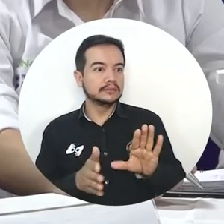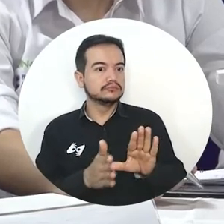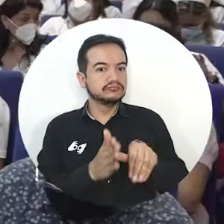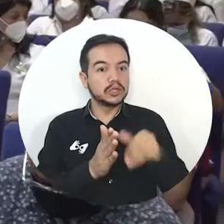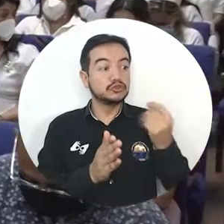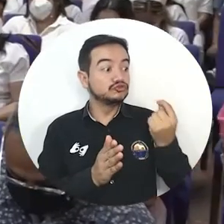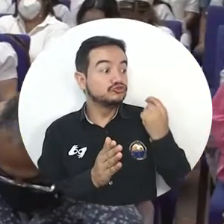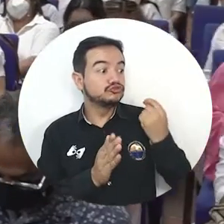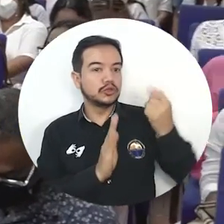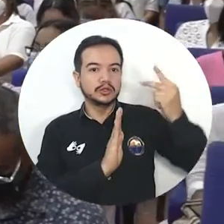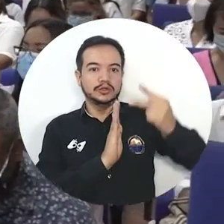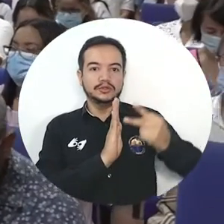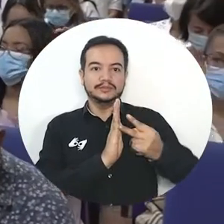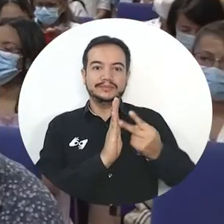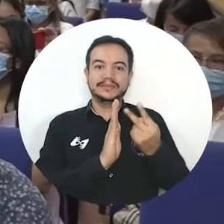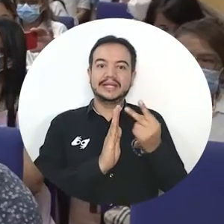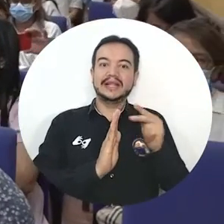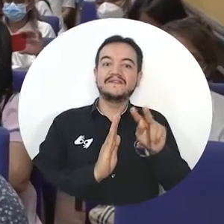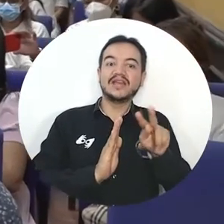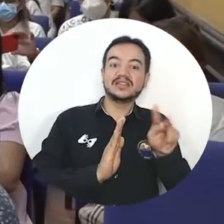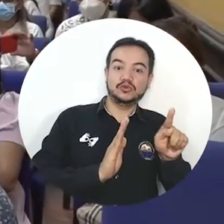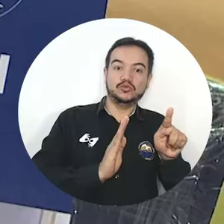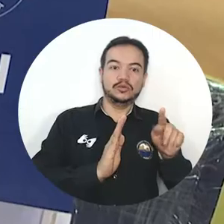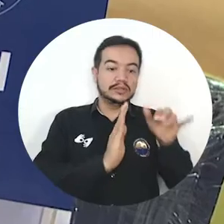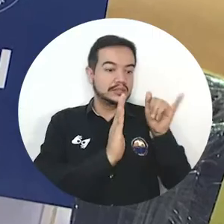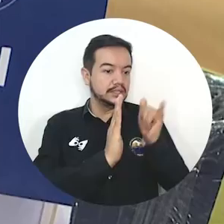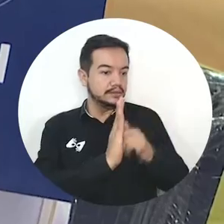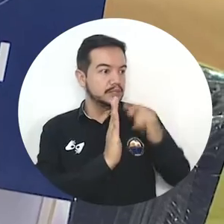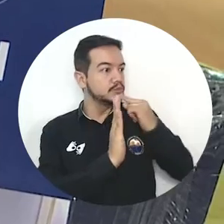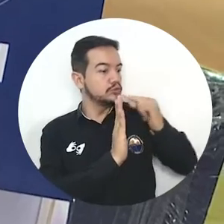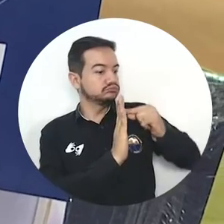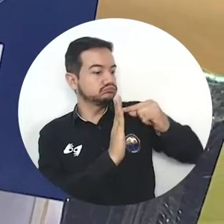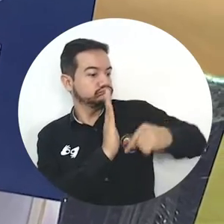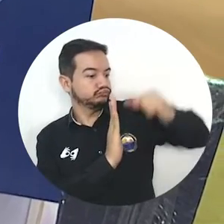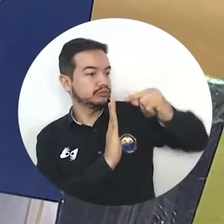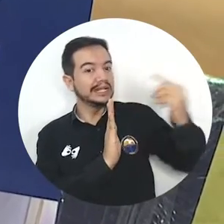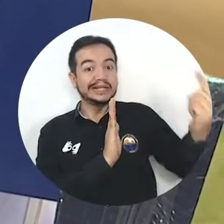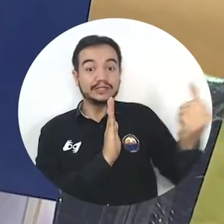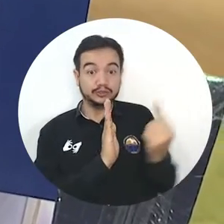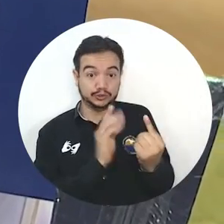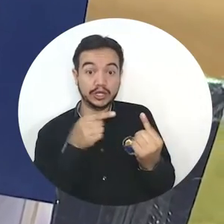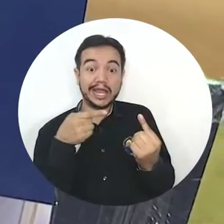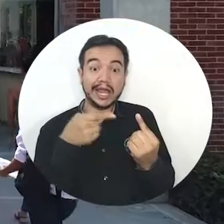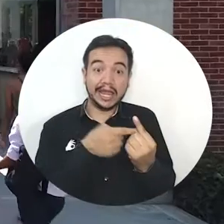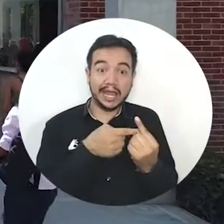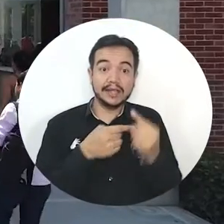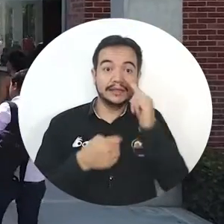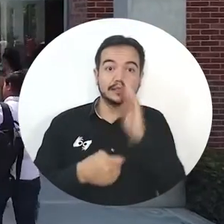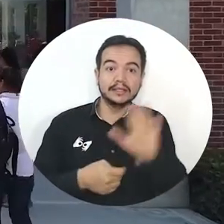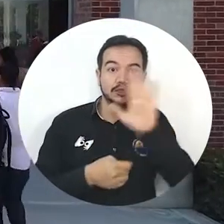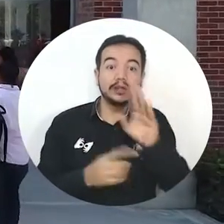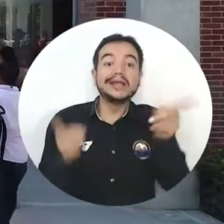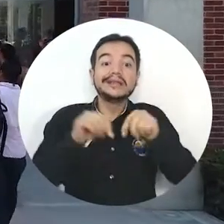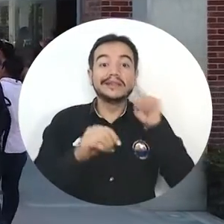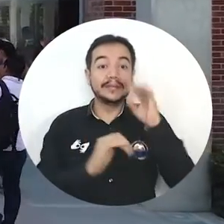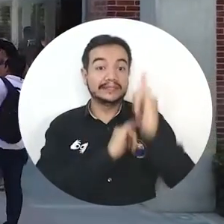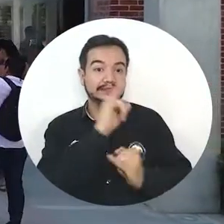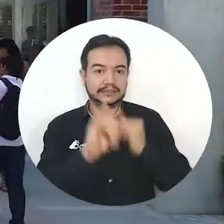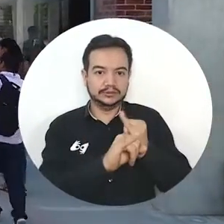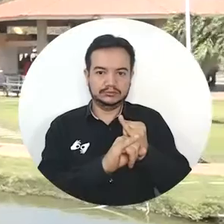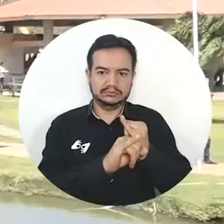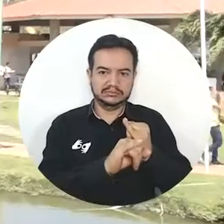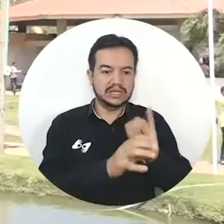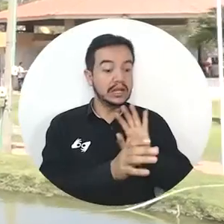convocatoria y pues en el año anterior recibimos la visita, tanto para fines de renovación de la acreditación nacional como de la acreditación